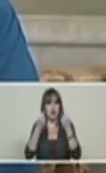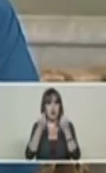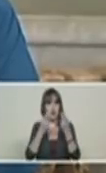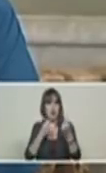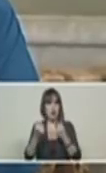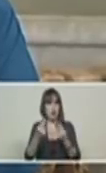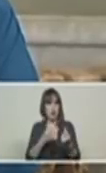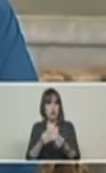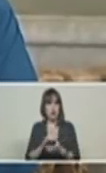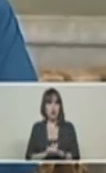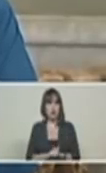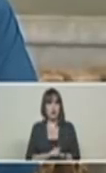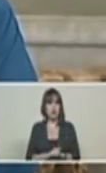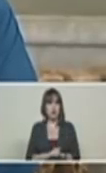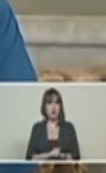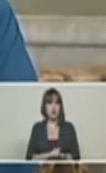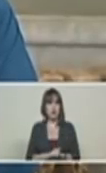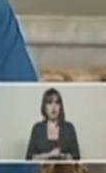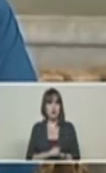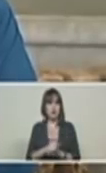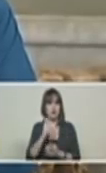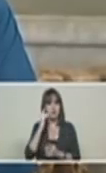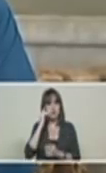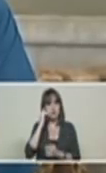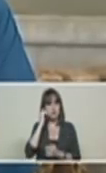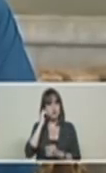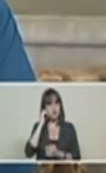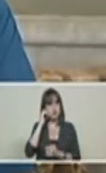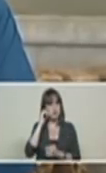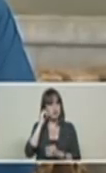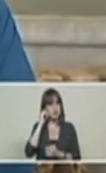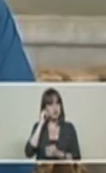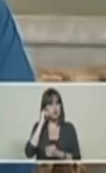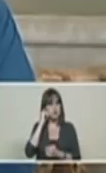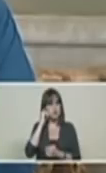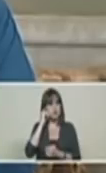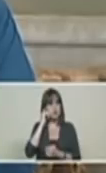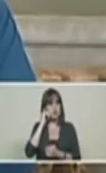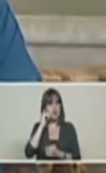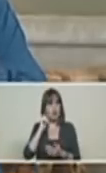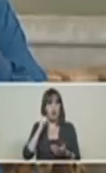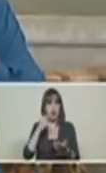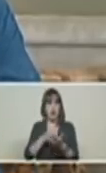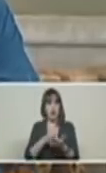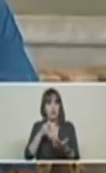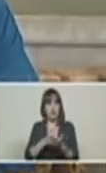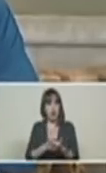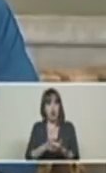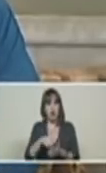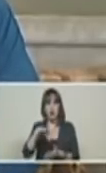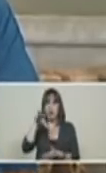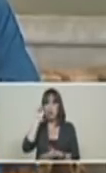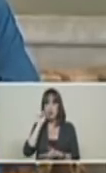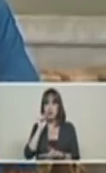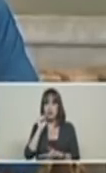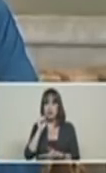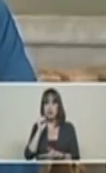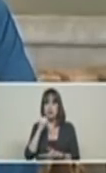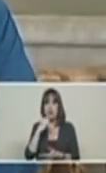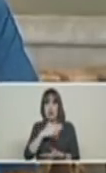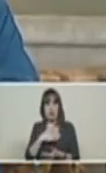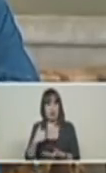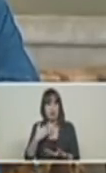preocupaba. El tema del salario mínimo, de las pensiones, del pago, de la comprensión. Quiero